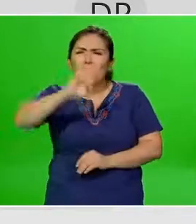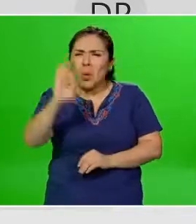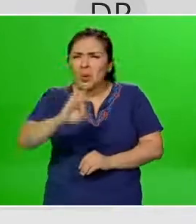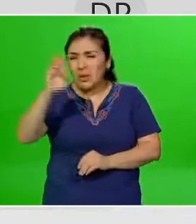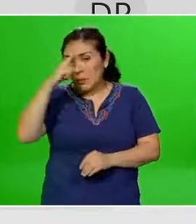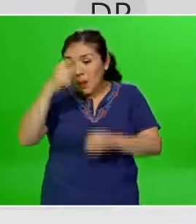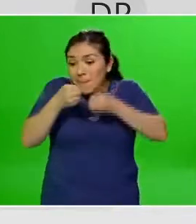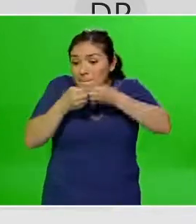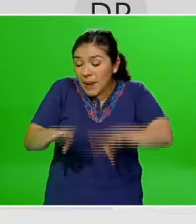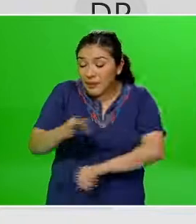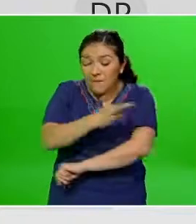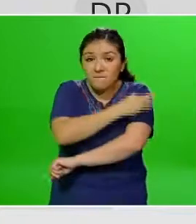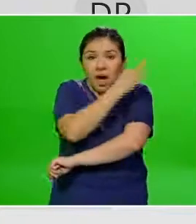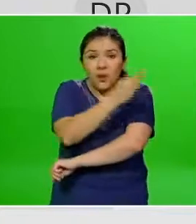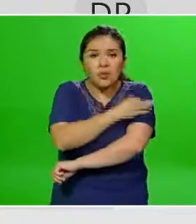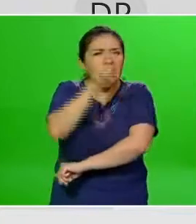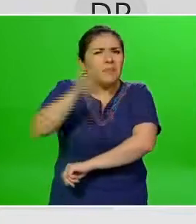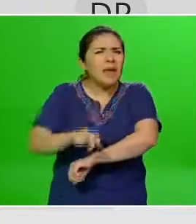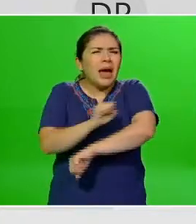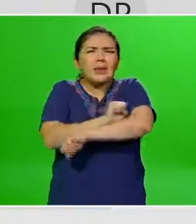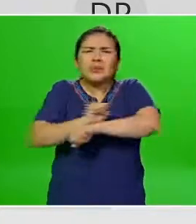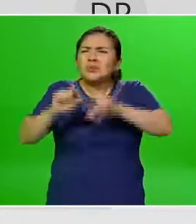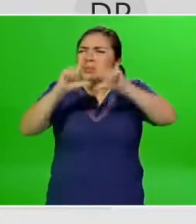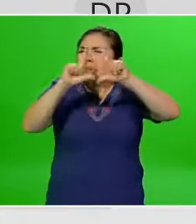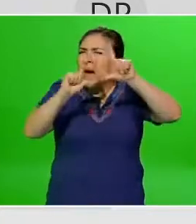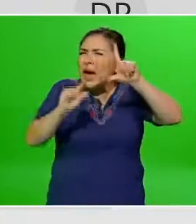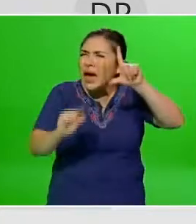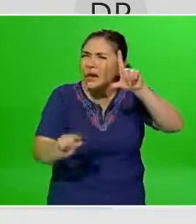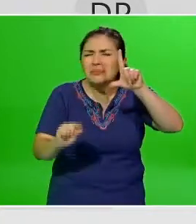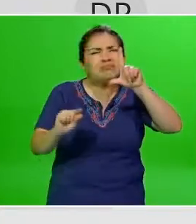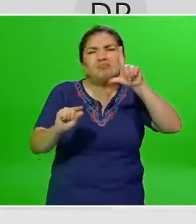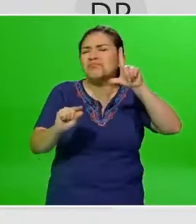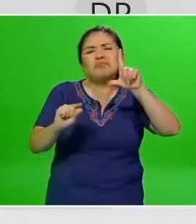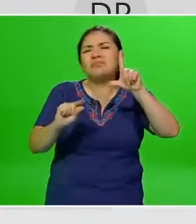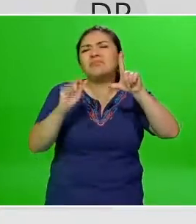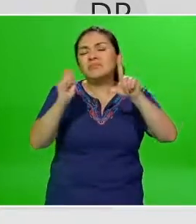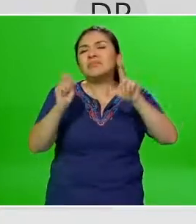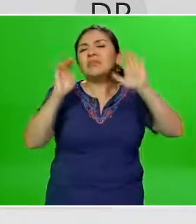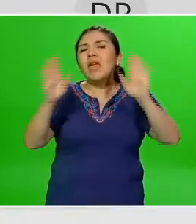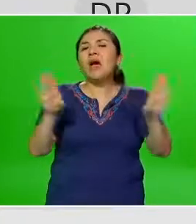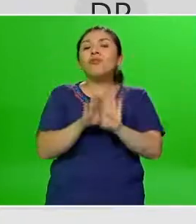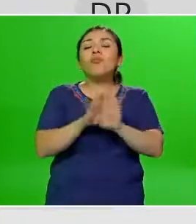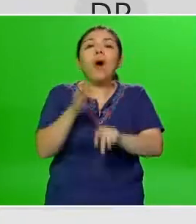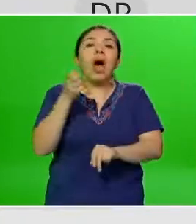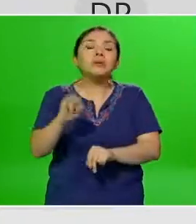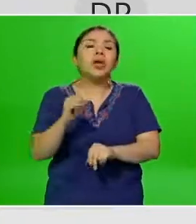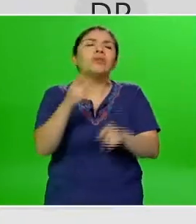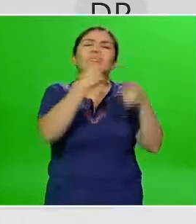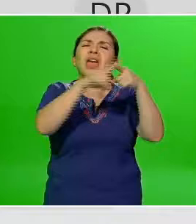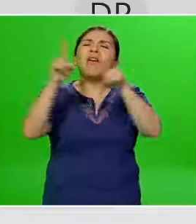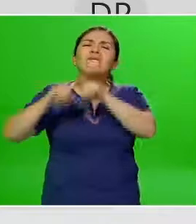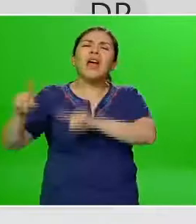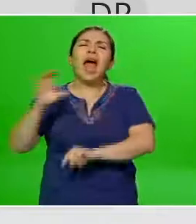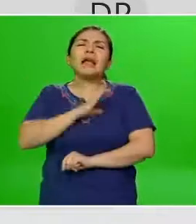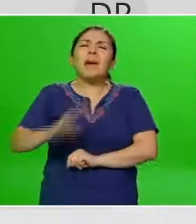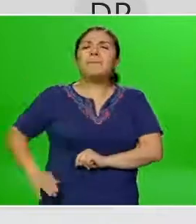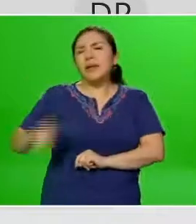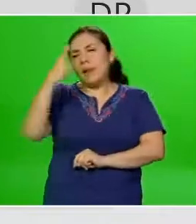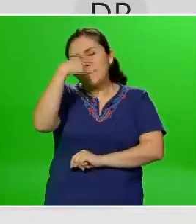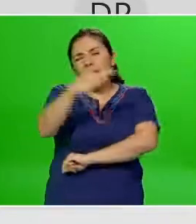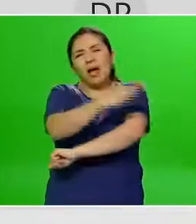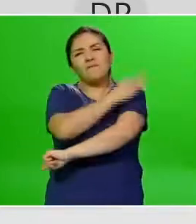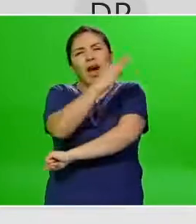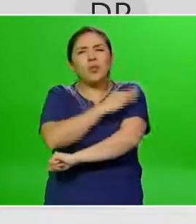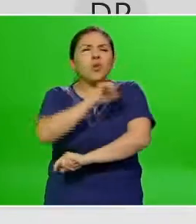de pérdida de vacuna muy más bajos que hemos tenido en prácticamente todos los tipos de vacuna que hasta el momento se han